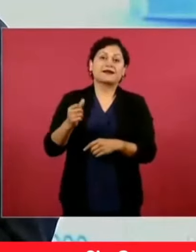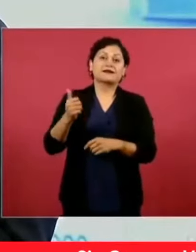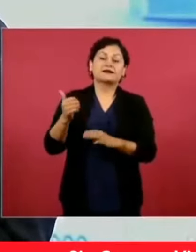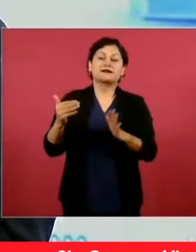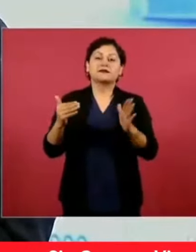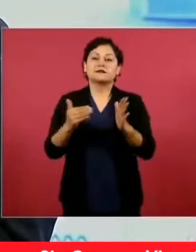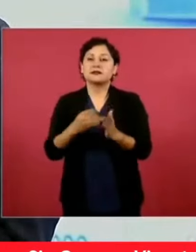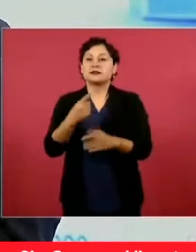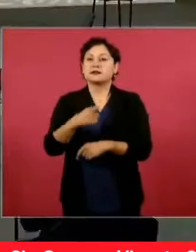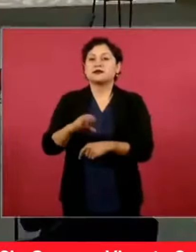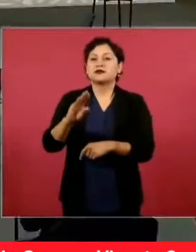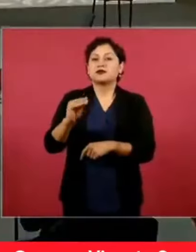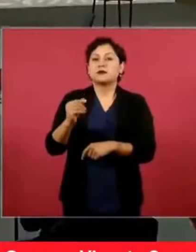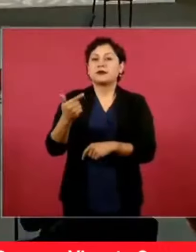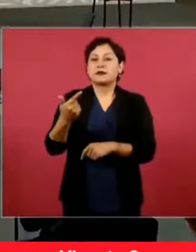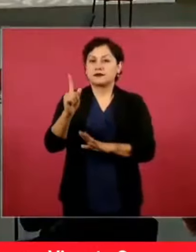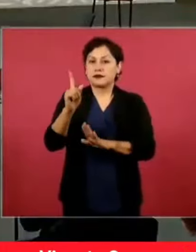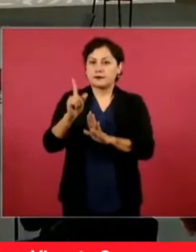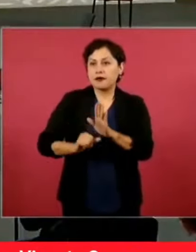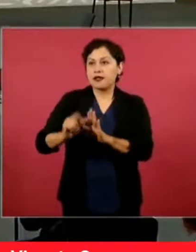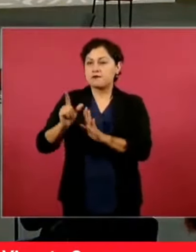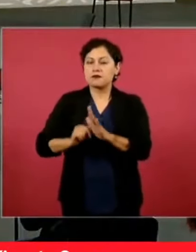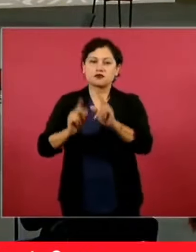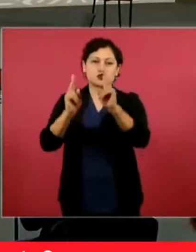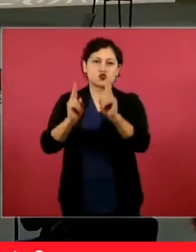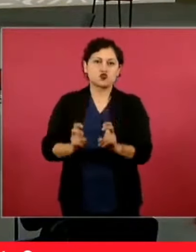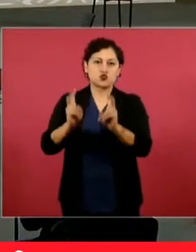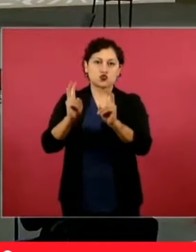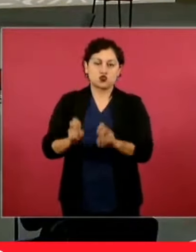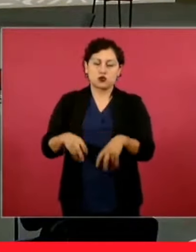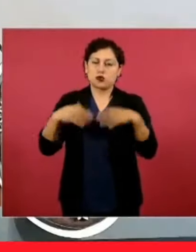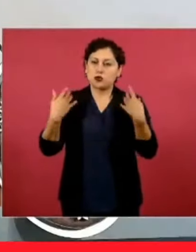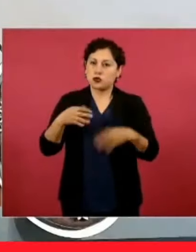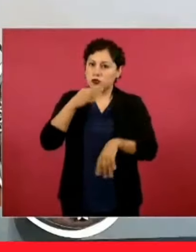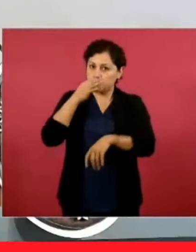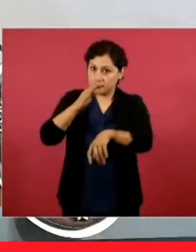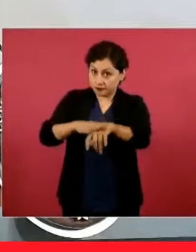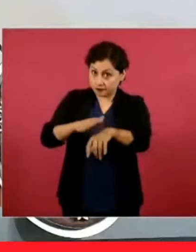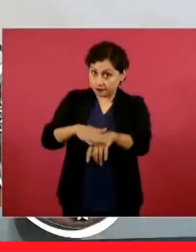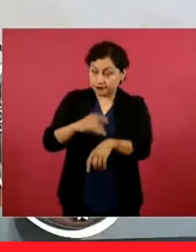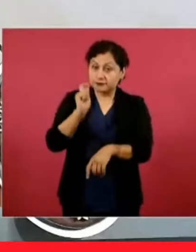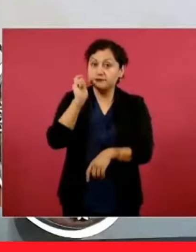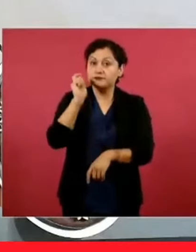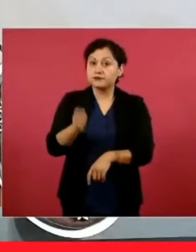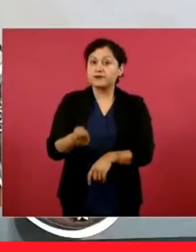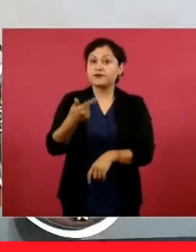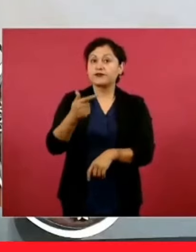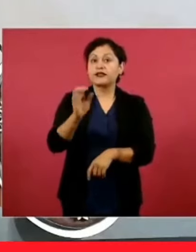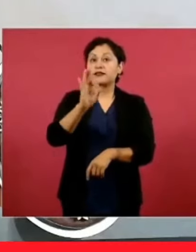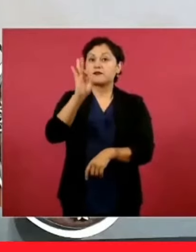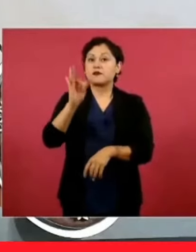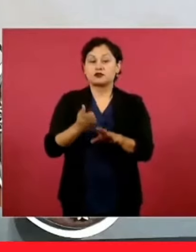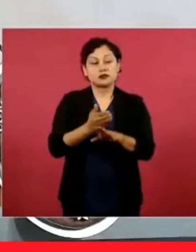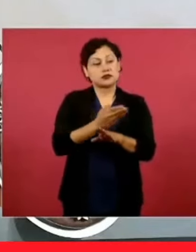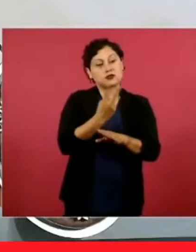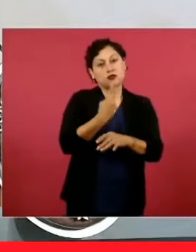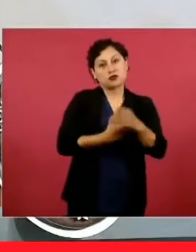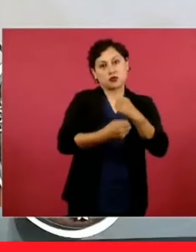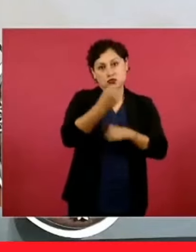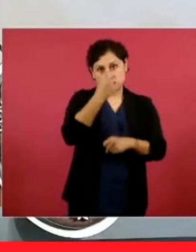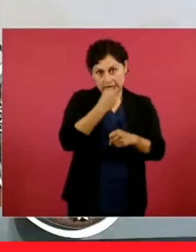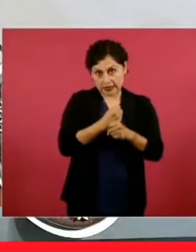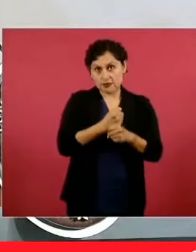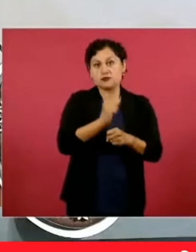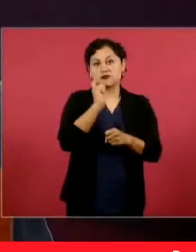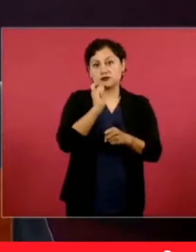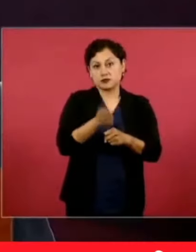36,197 descargas mensuales y aquí vale la pena comentarlo, un 7% hasta hace 2 años eran descargas